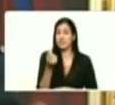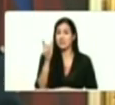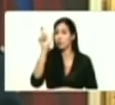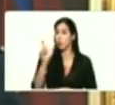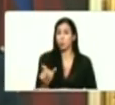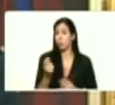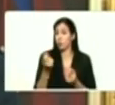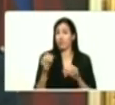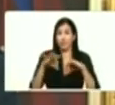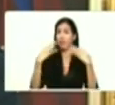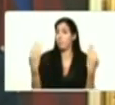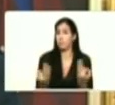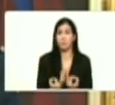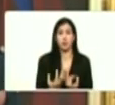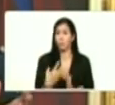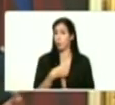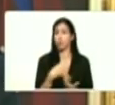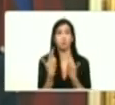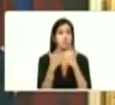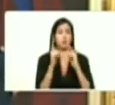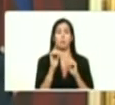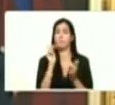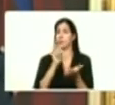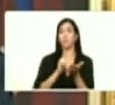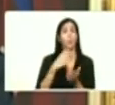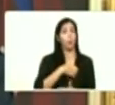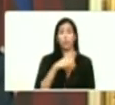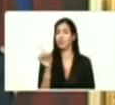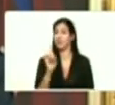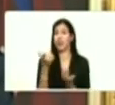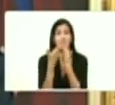nuestras familias podían libremente participar